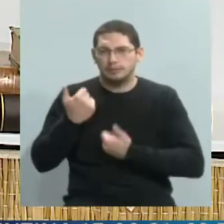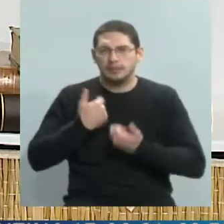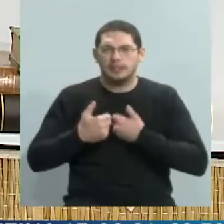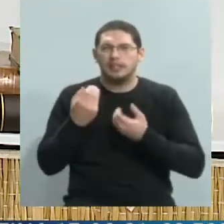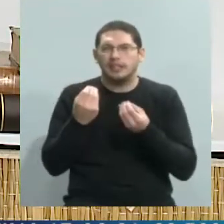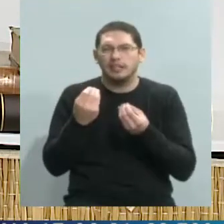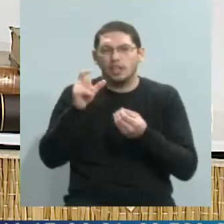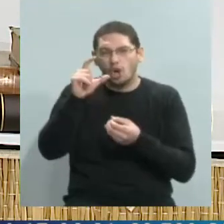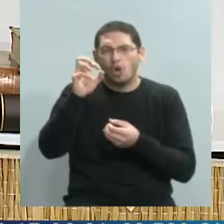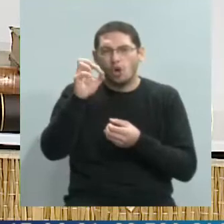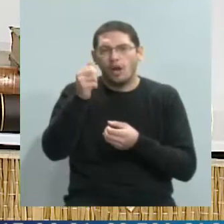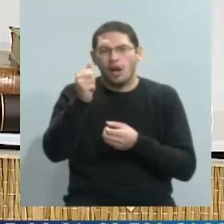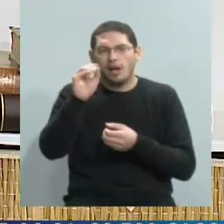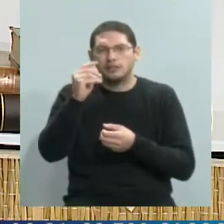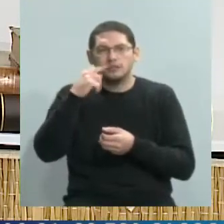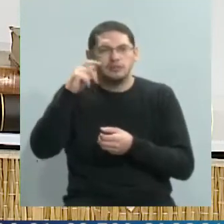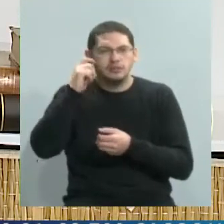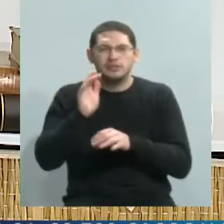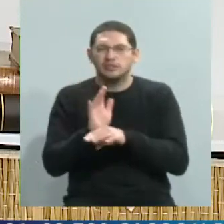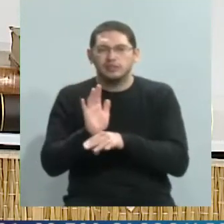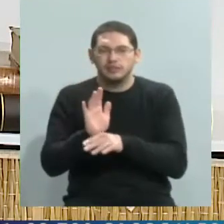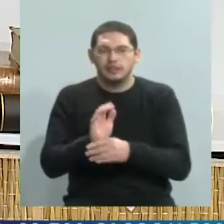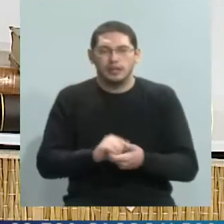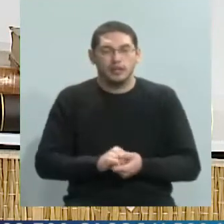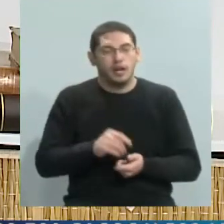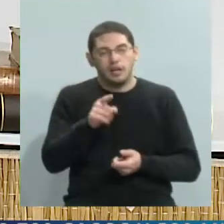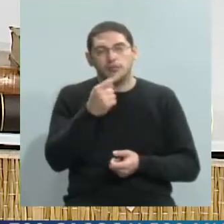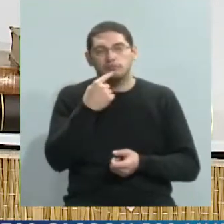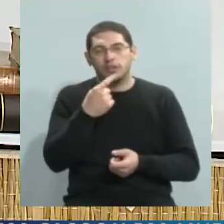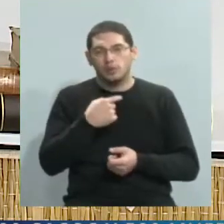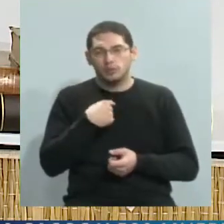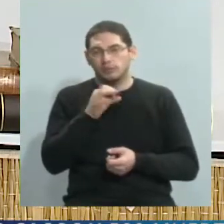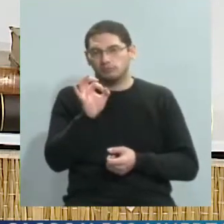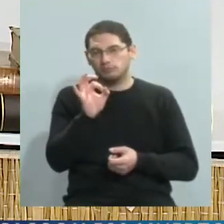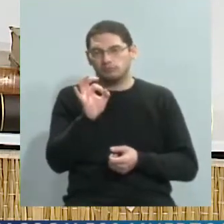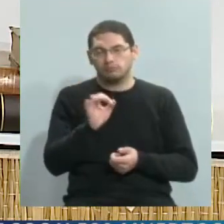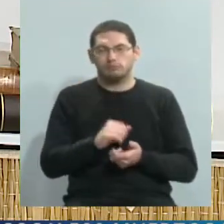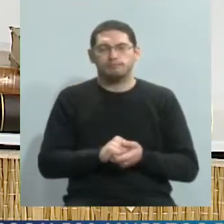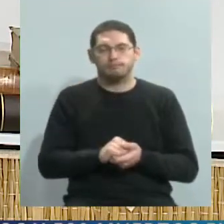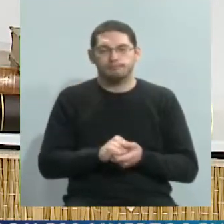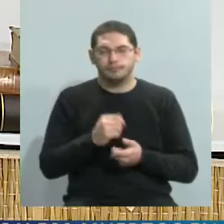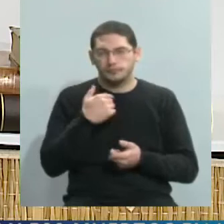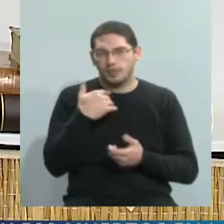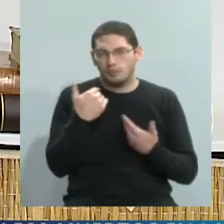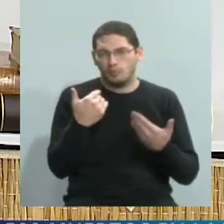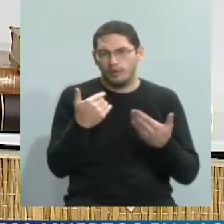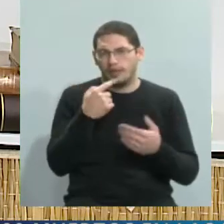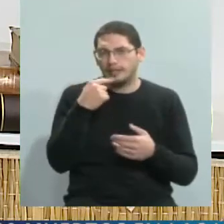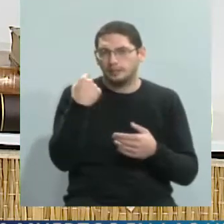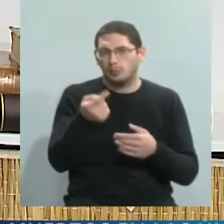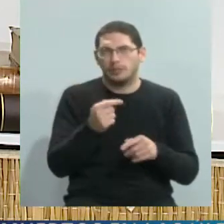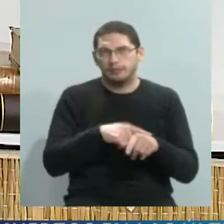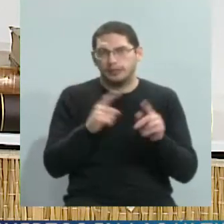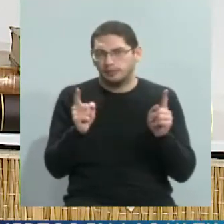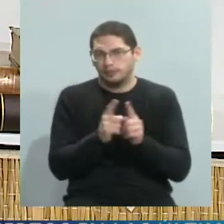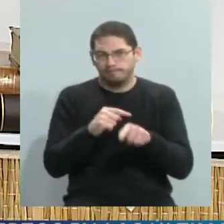el coaching? Qué buena pregunta que has hecho, Claudia. Sí, te lo puedo graficar, voy a hacerlo más breve por